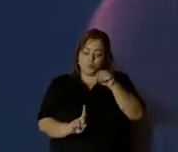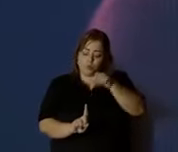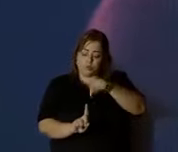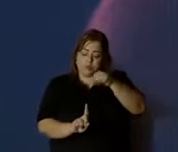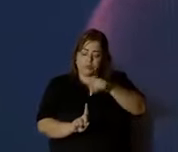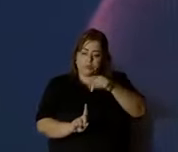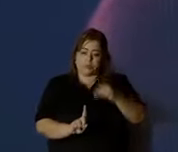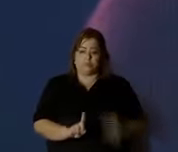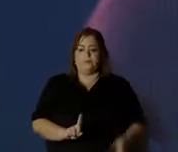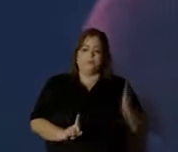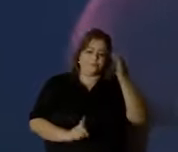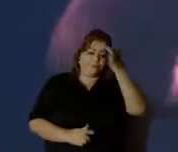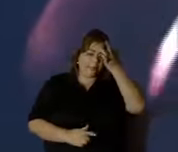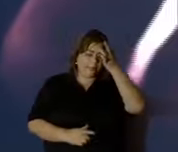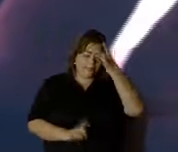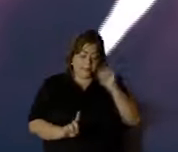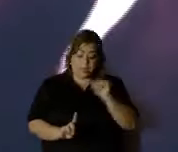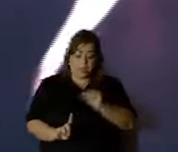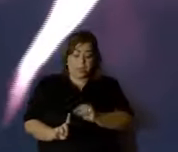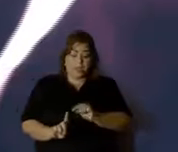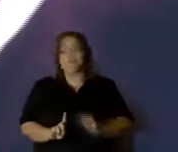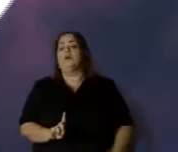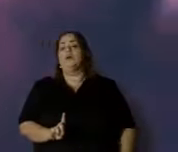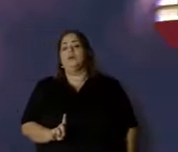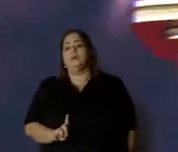agarró. Y